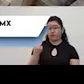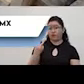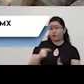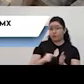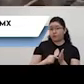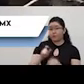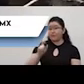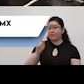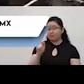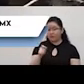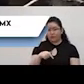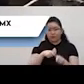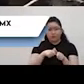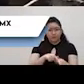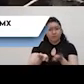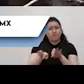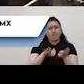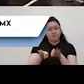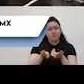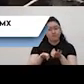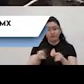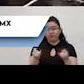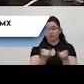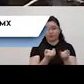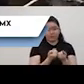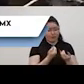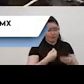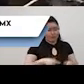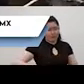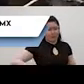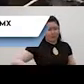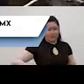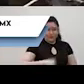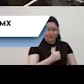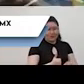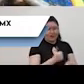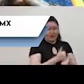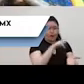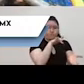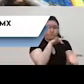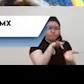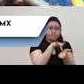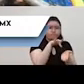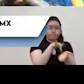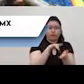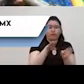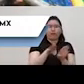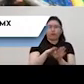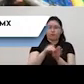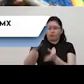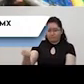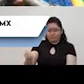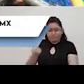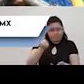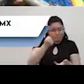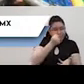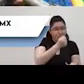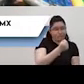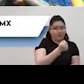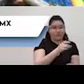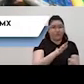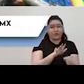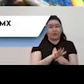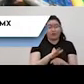y 3 dependerá de la evaluación que se realice hasta el momento no hay fecha para reanudar operaciones cabe recordar